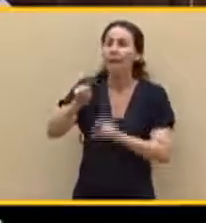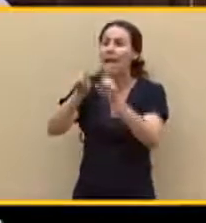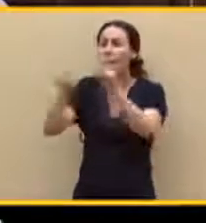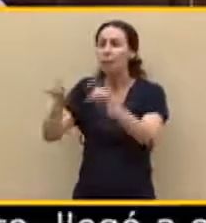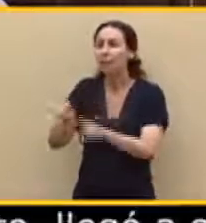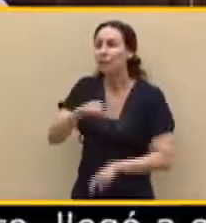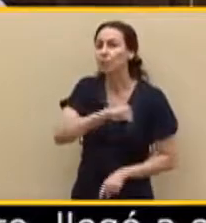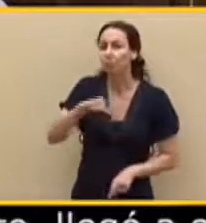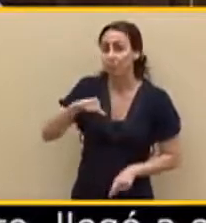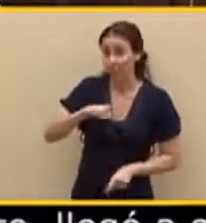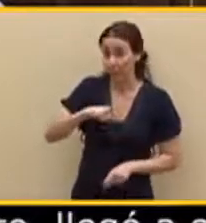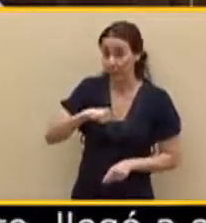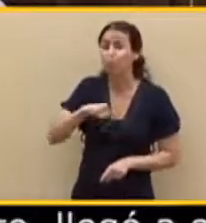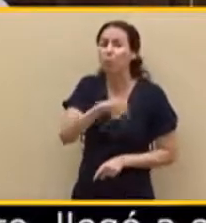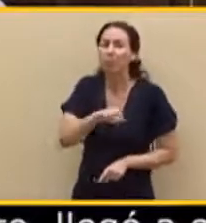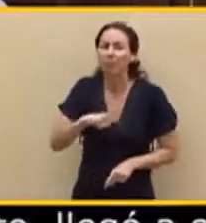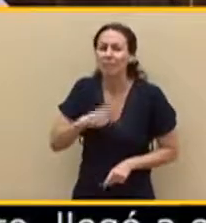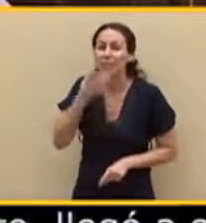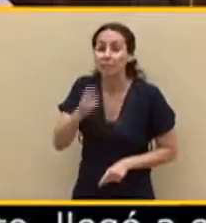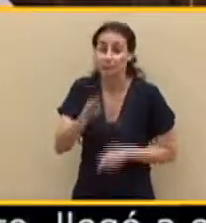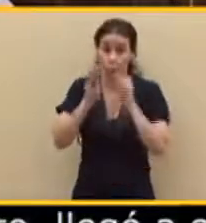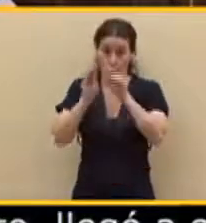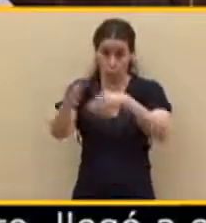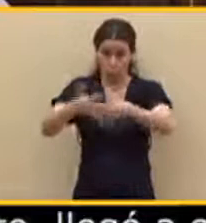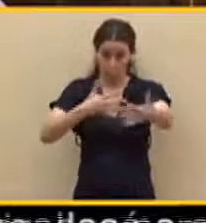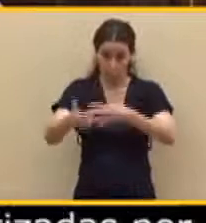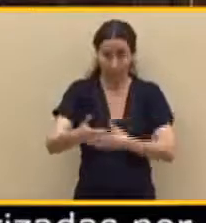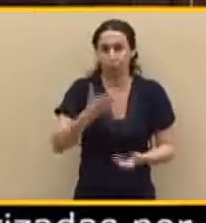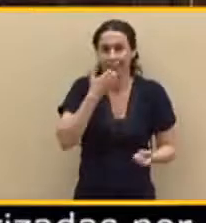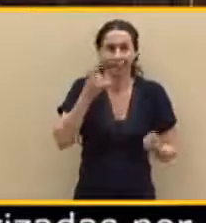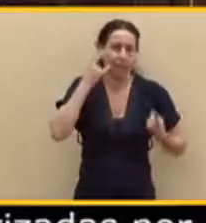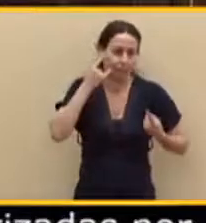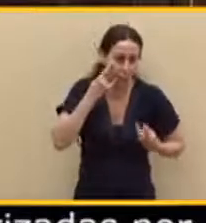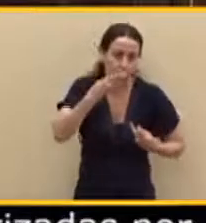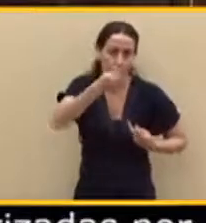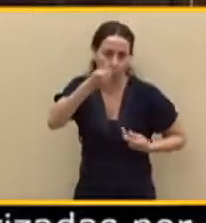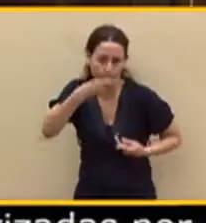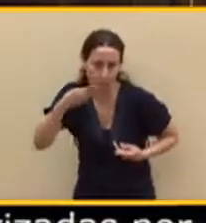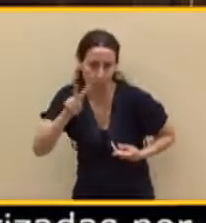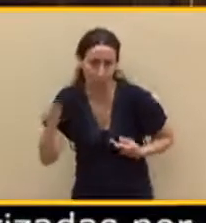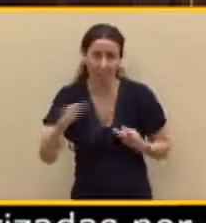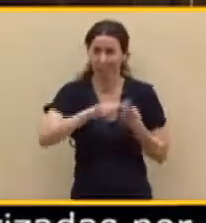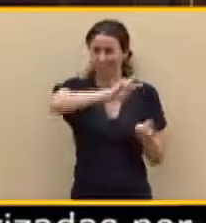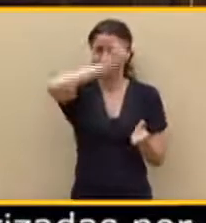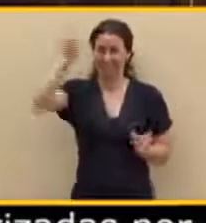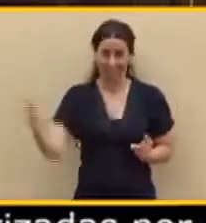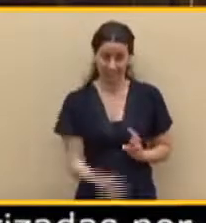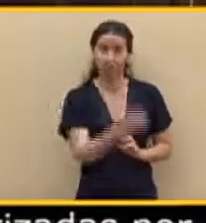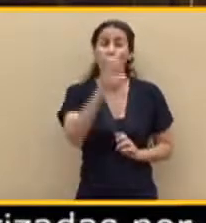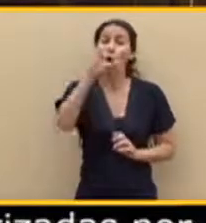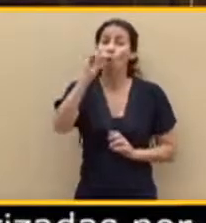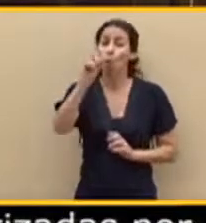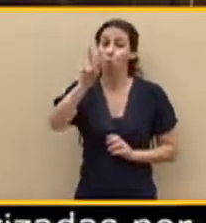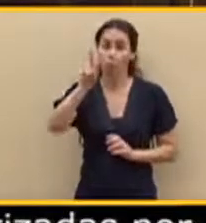por él mismo, señorías: Telefónica, Endesa, Repsol, Retevisión, Argentaria, BBVA. La UCO concluye, les cito literal, que